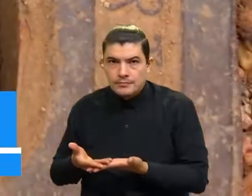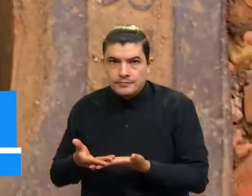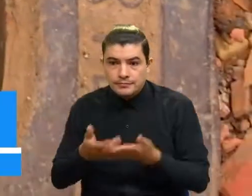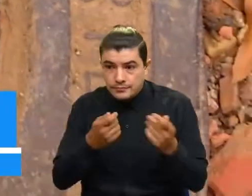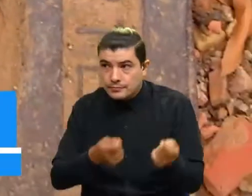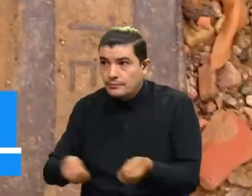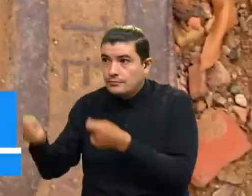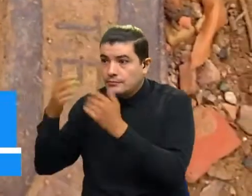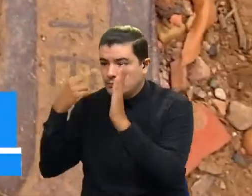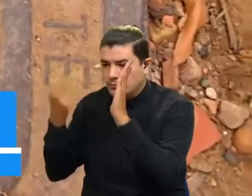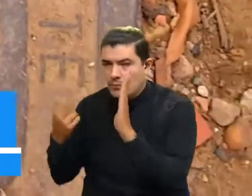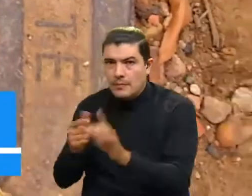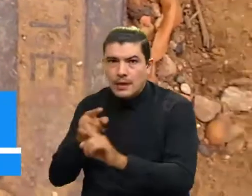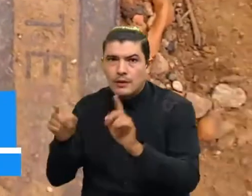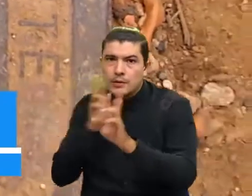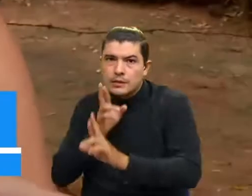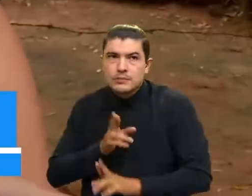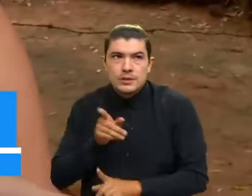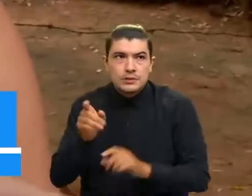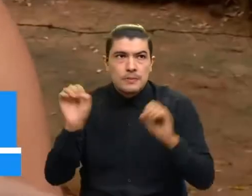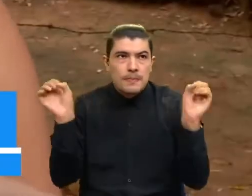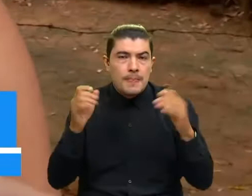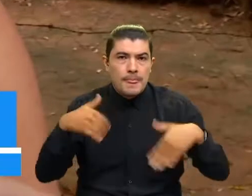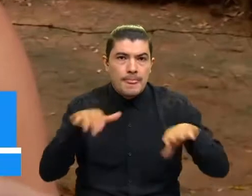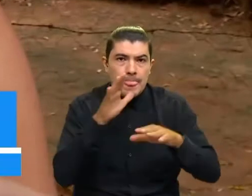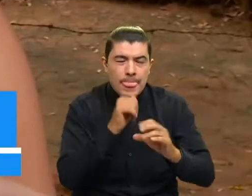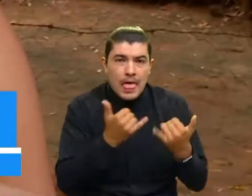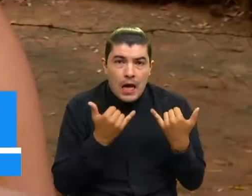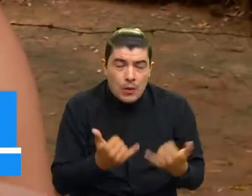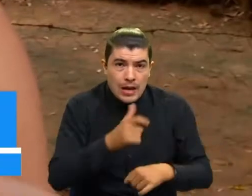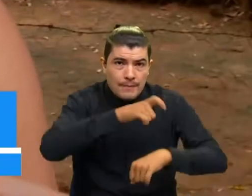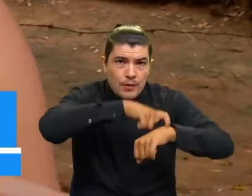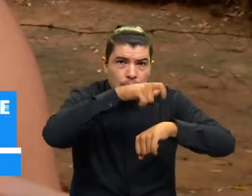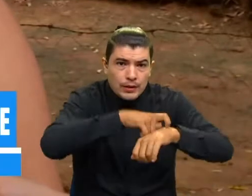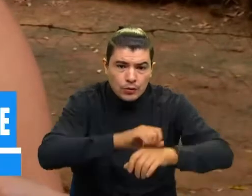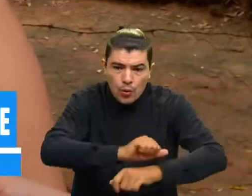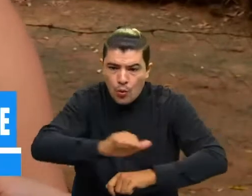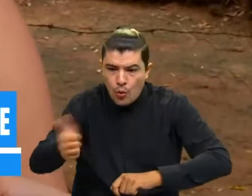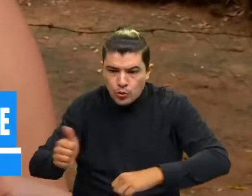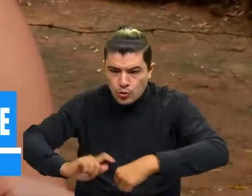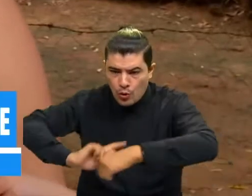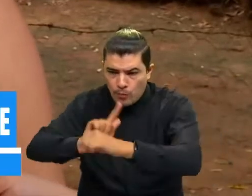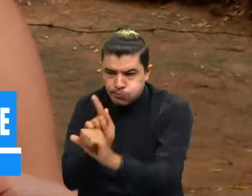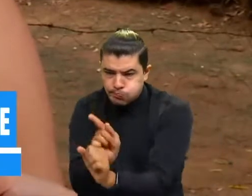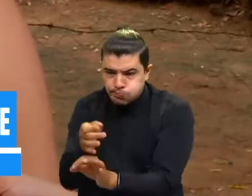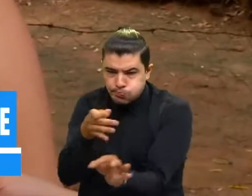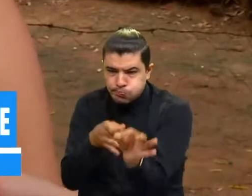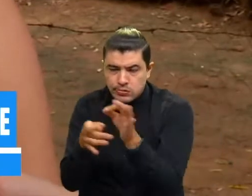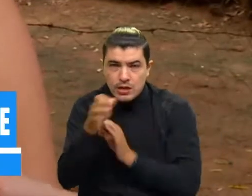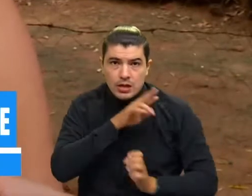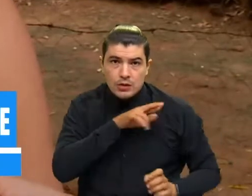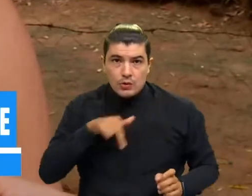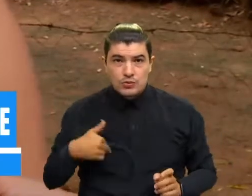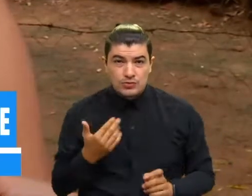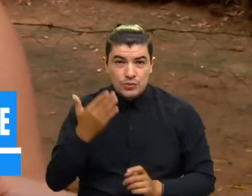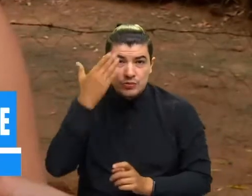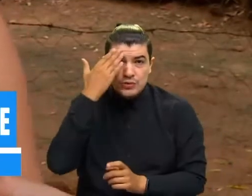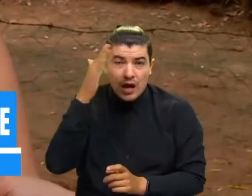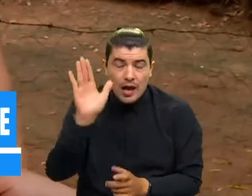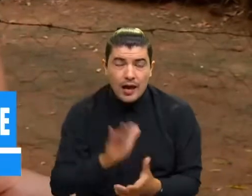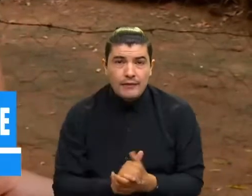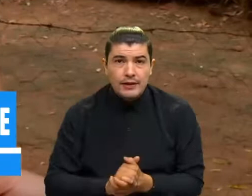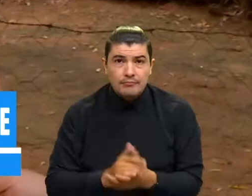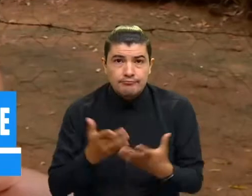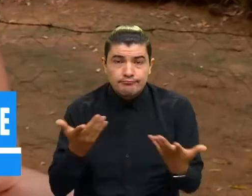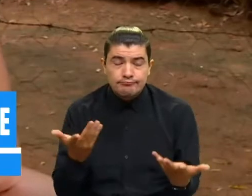revisar y nunca nos dieron resultado ni nada. Esta es la hora y este es el momento y nos colocaron otro medidor y no sabemos a qué hora, nunca nos dieron resultado